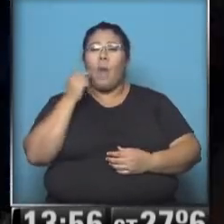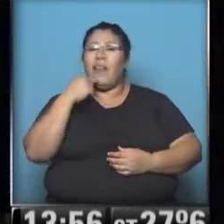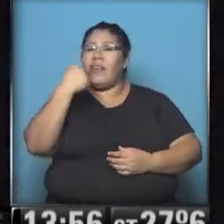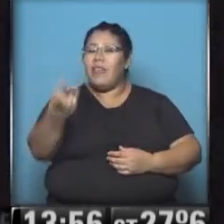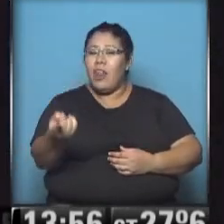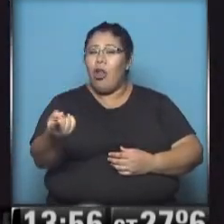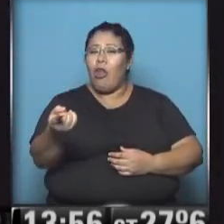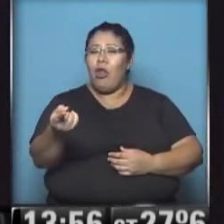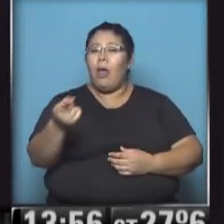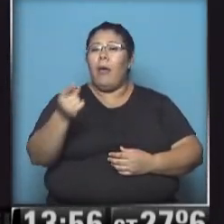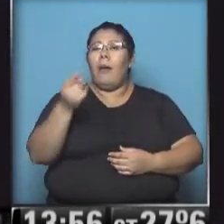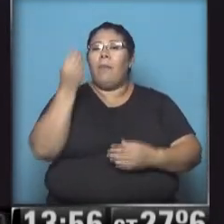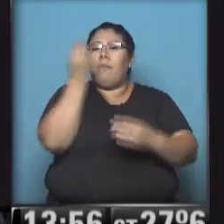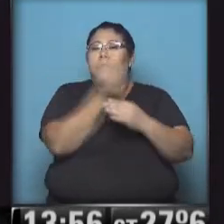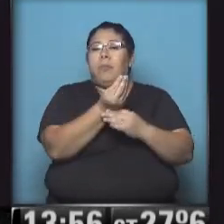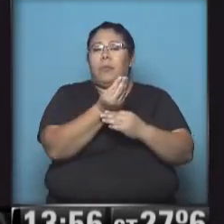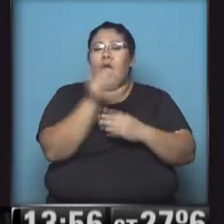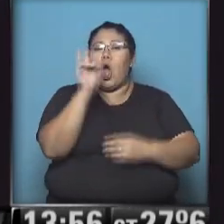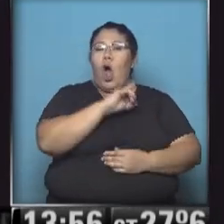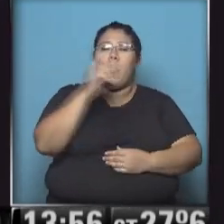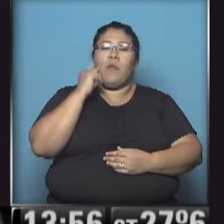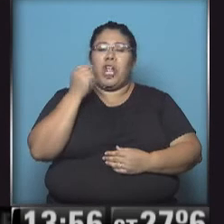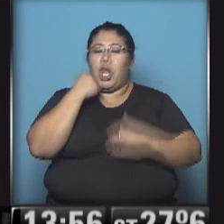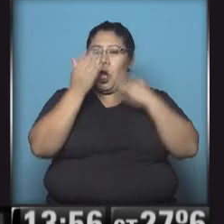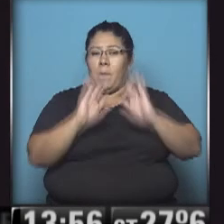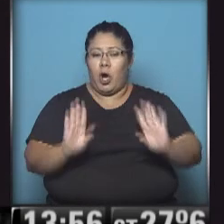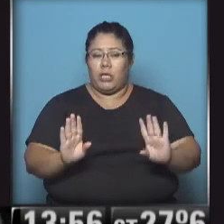esos personajes sin importar el género